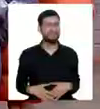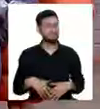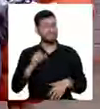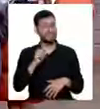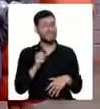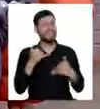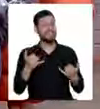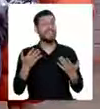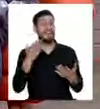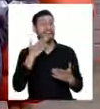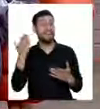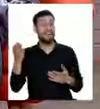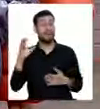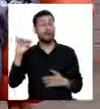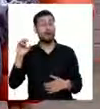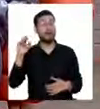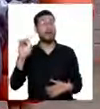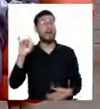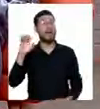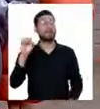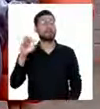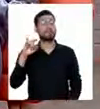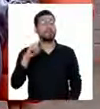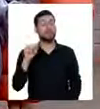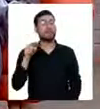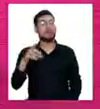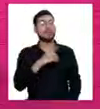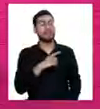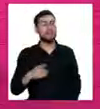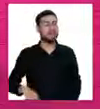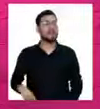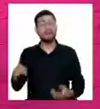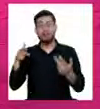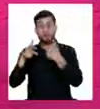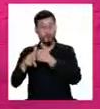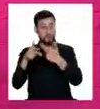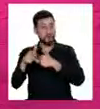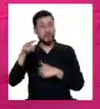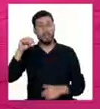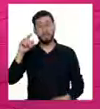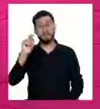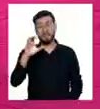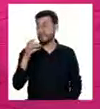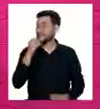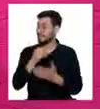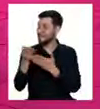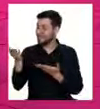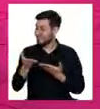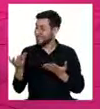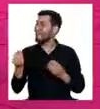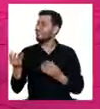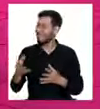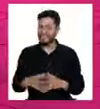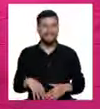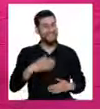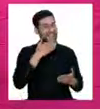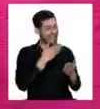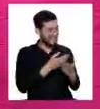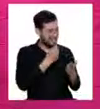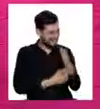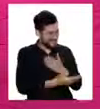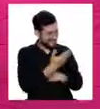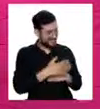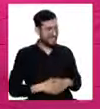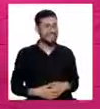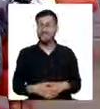Así está. Está con nosotros Jorge Espinosa, director de circulación vial del MTC. ¿Cómo estás, Jorge? Bienvenido. Bienvenido. Muchas gracias, buenos